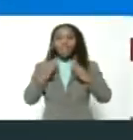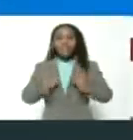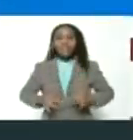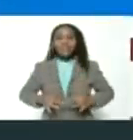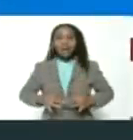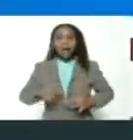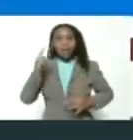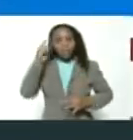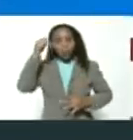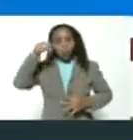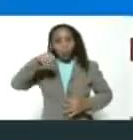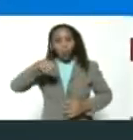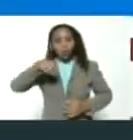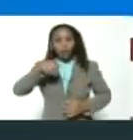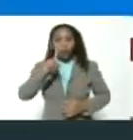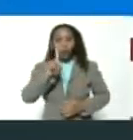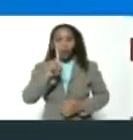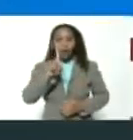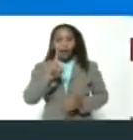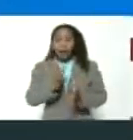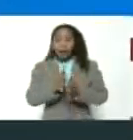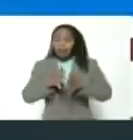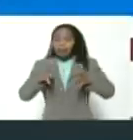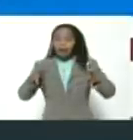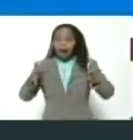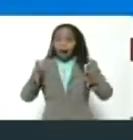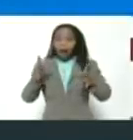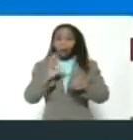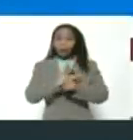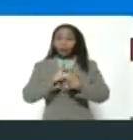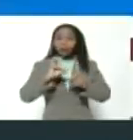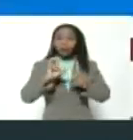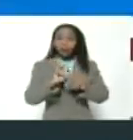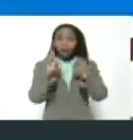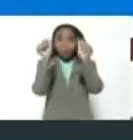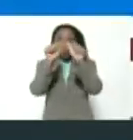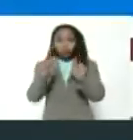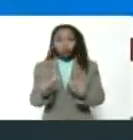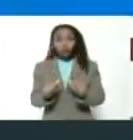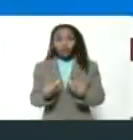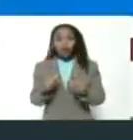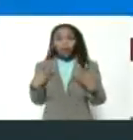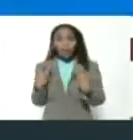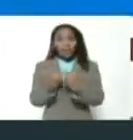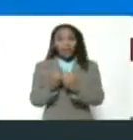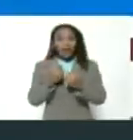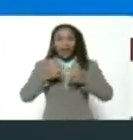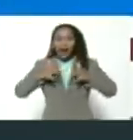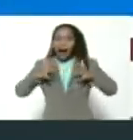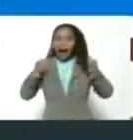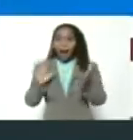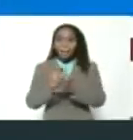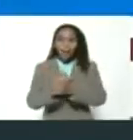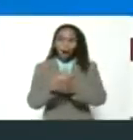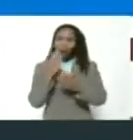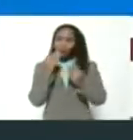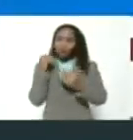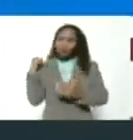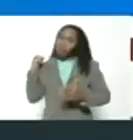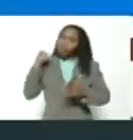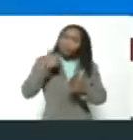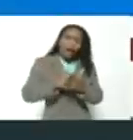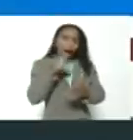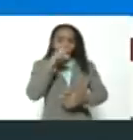hoy de una gran cultora, de una gran compañera y también de una gran amiga de muchos años, de los